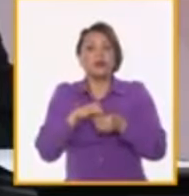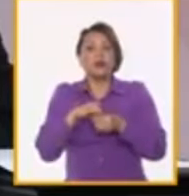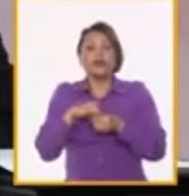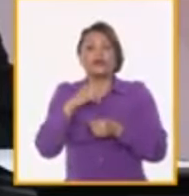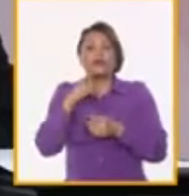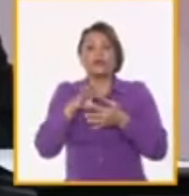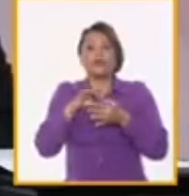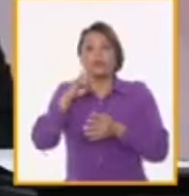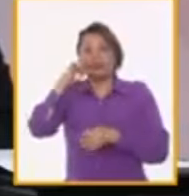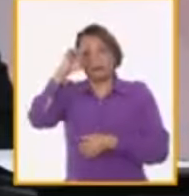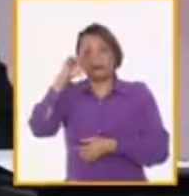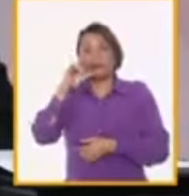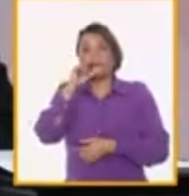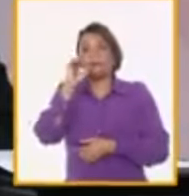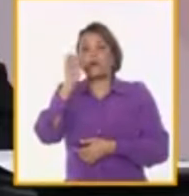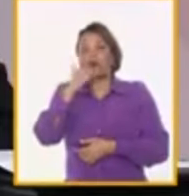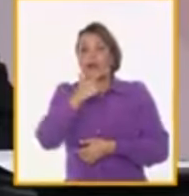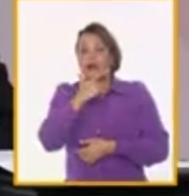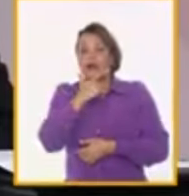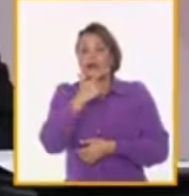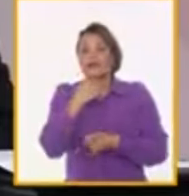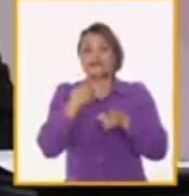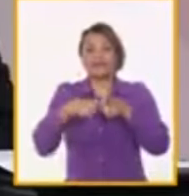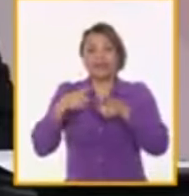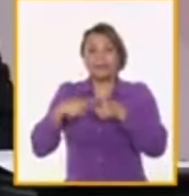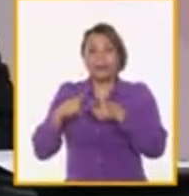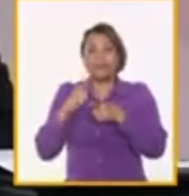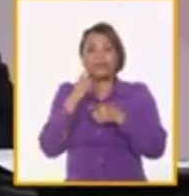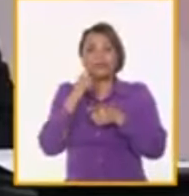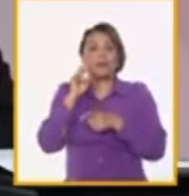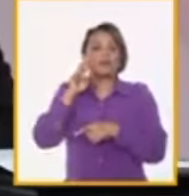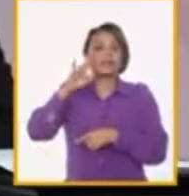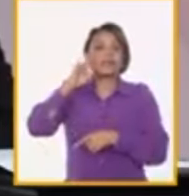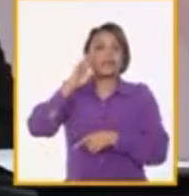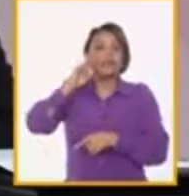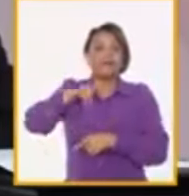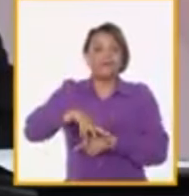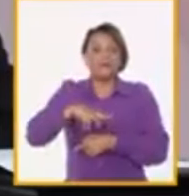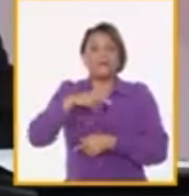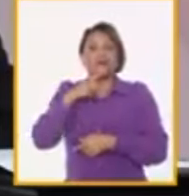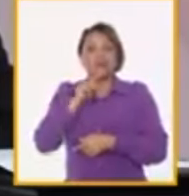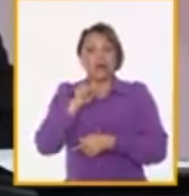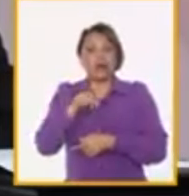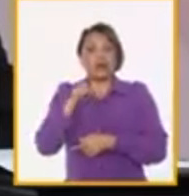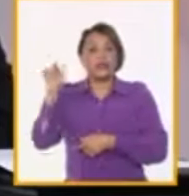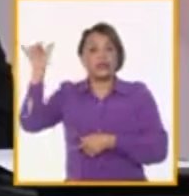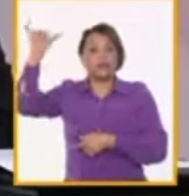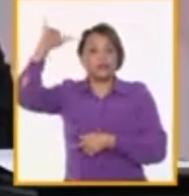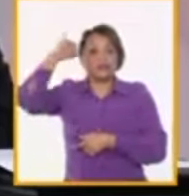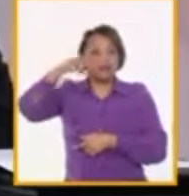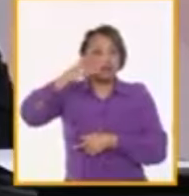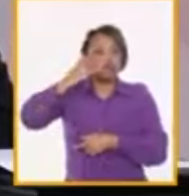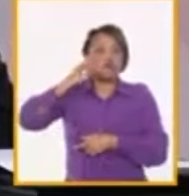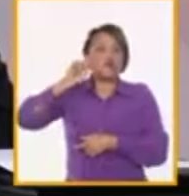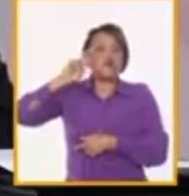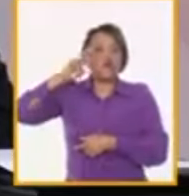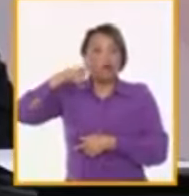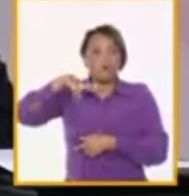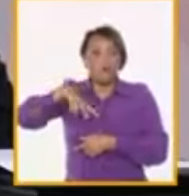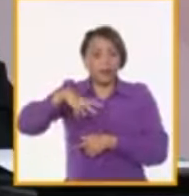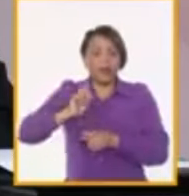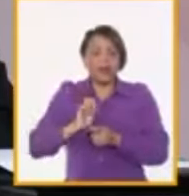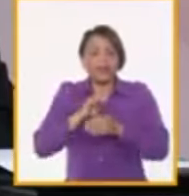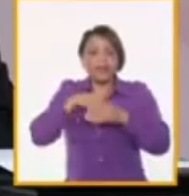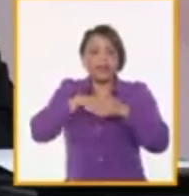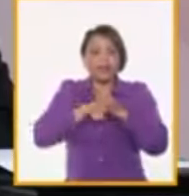de 1,000 aparatos que parecen haber sido pirateados en origen. Según las grabaciones de video, seguramente se ocultó un